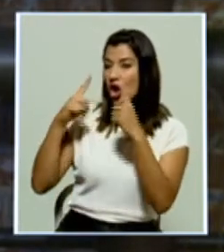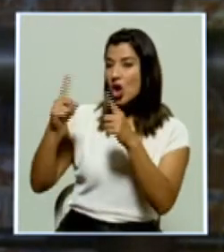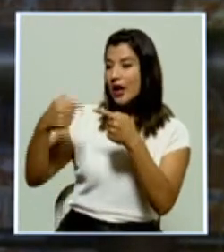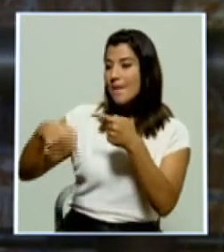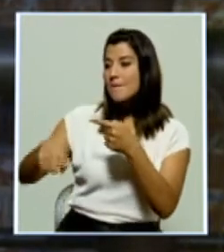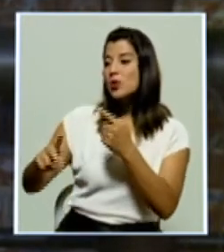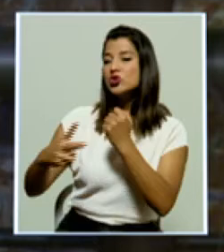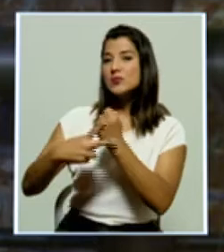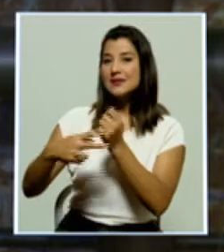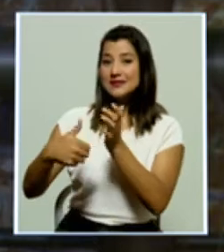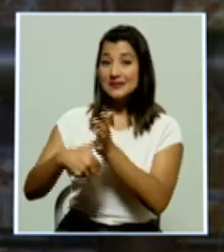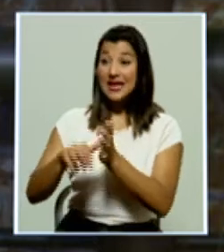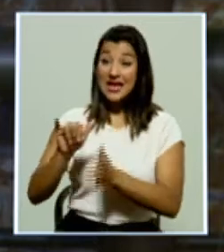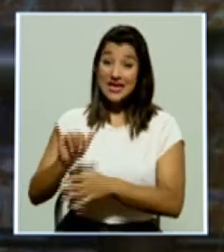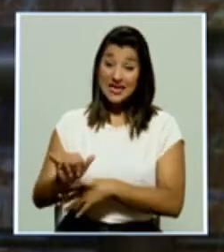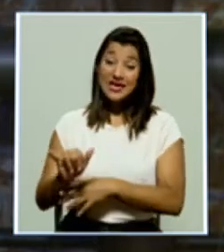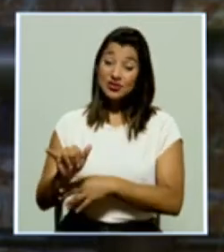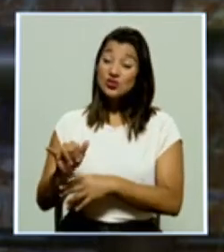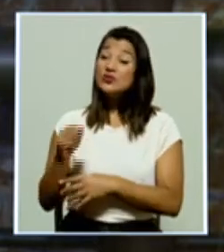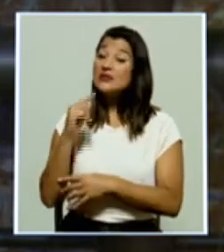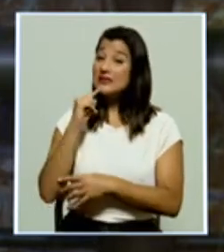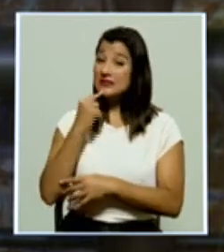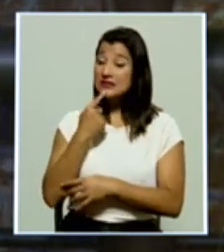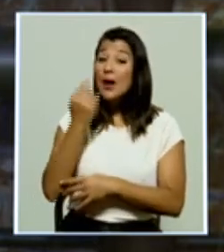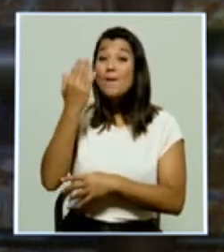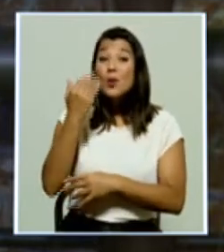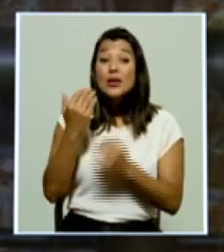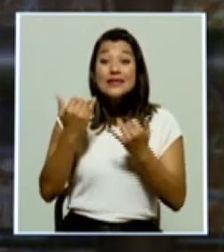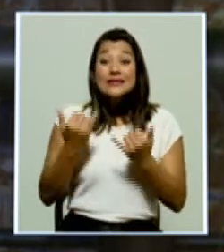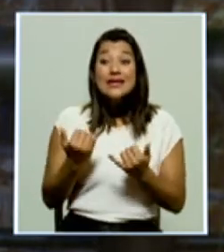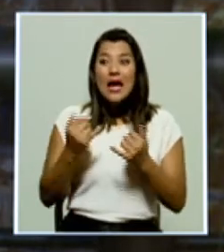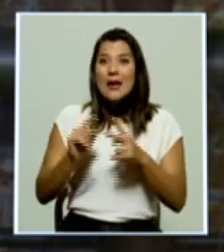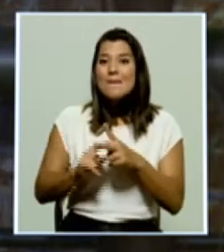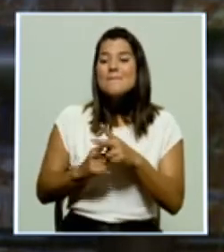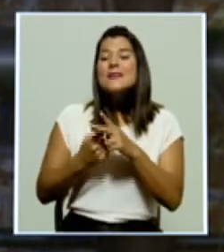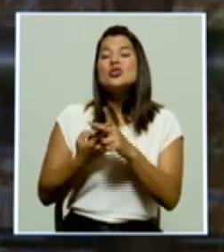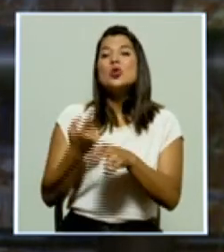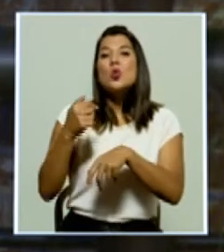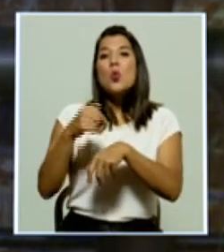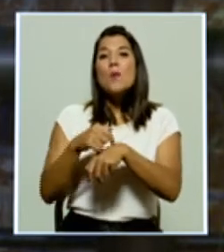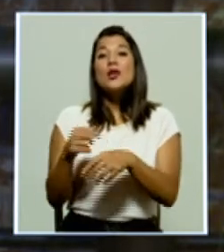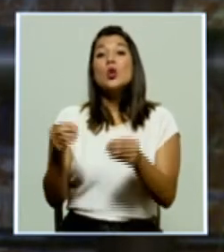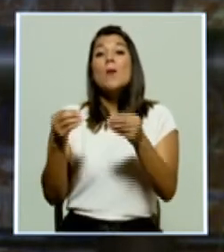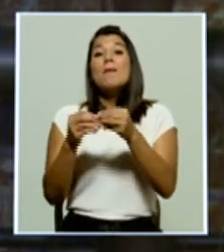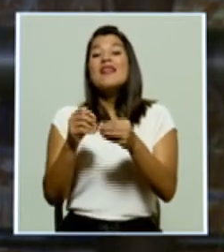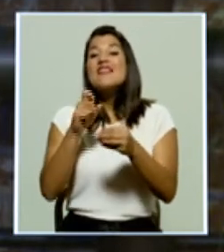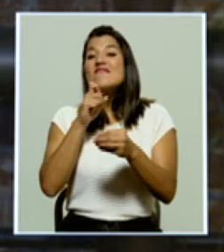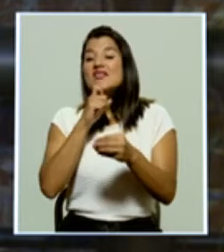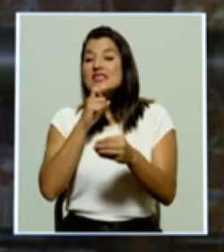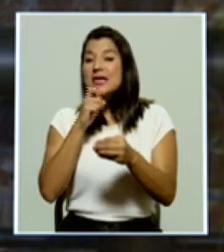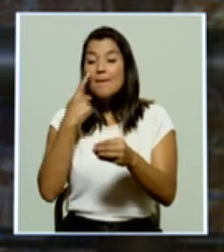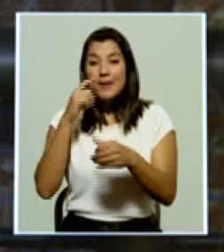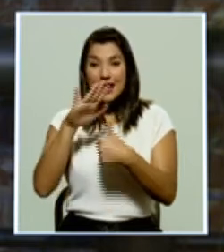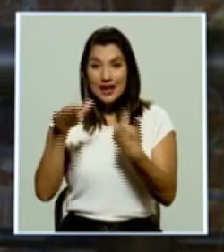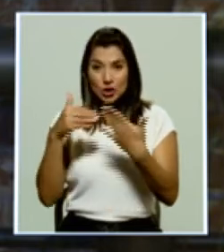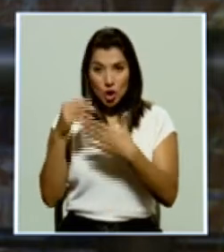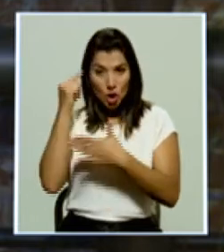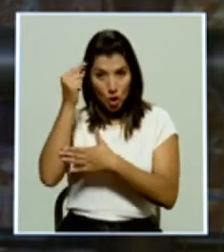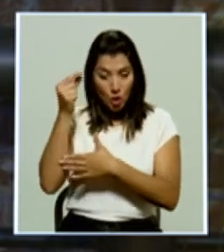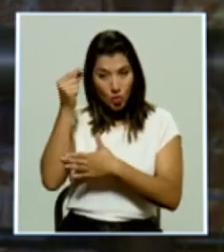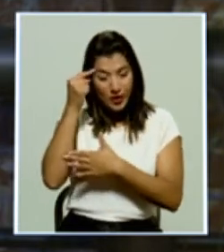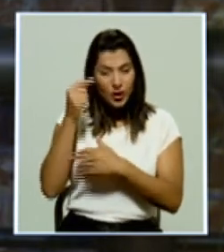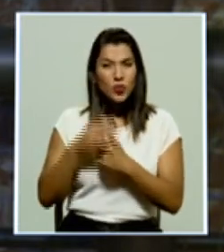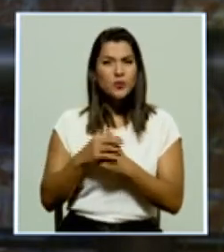la fase más crítica de todos los gobiernos. Nosotros le dijimos a este gobierno cuando empezó la mesa de